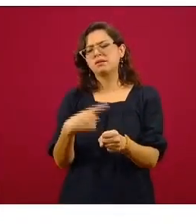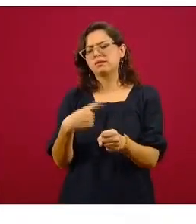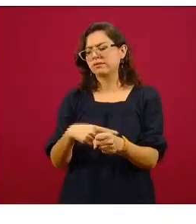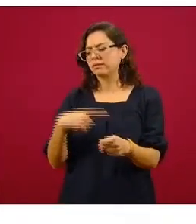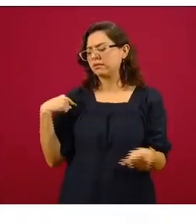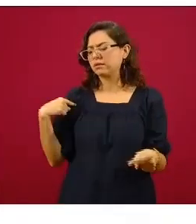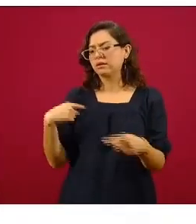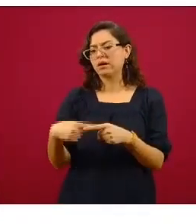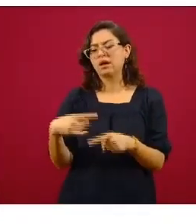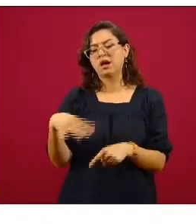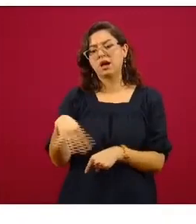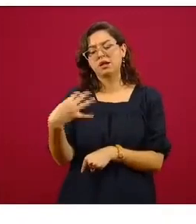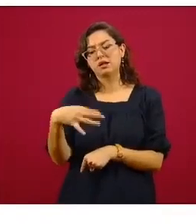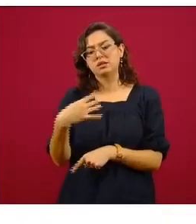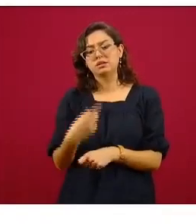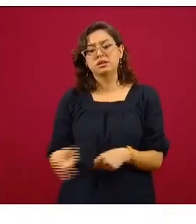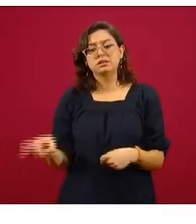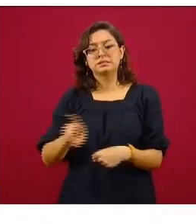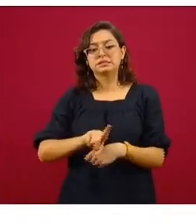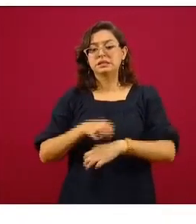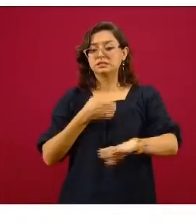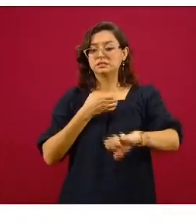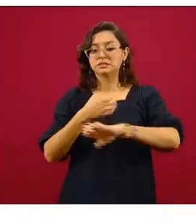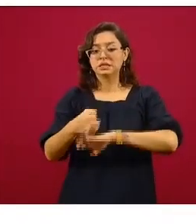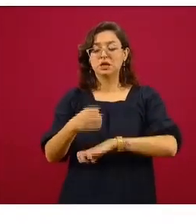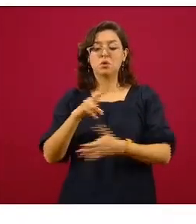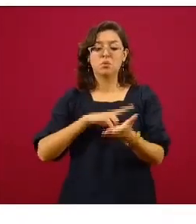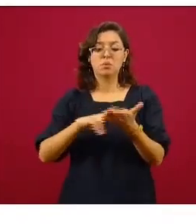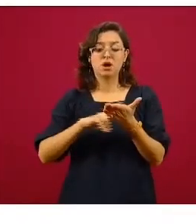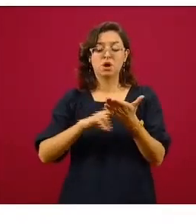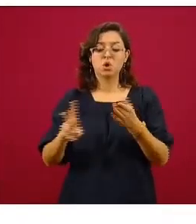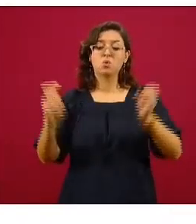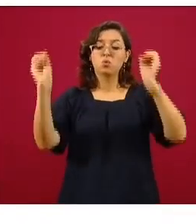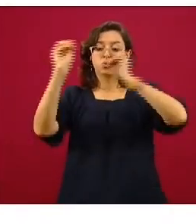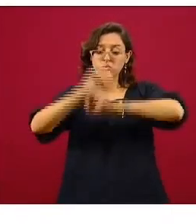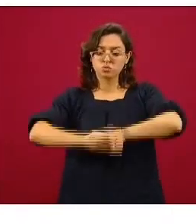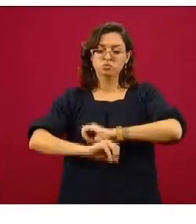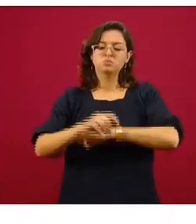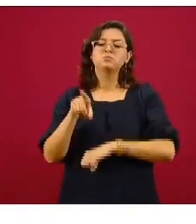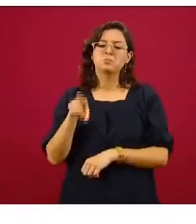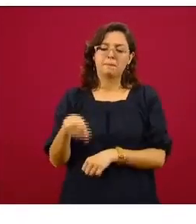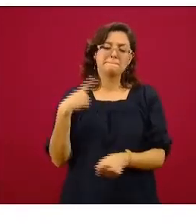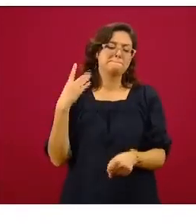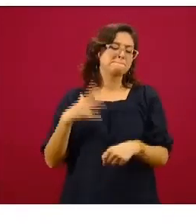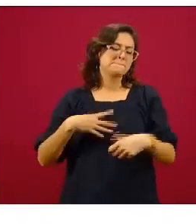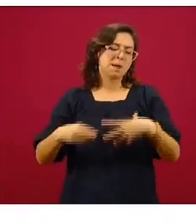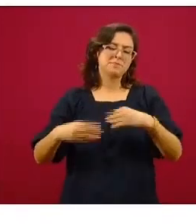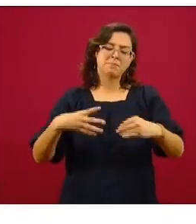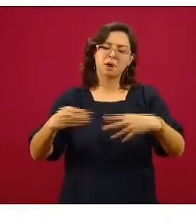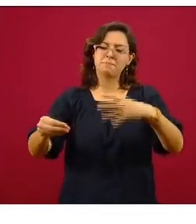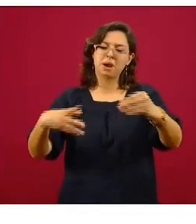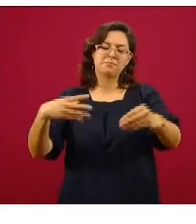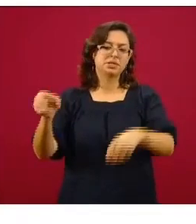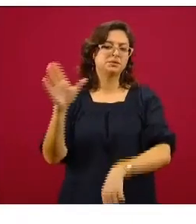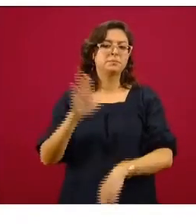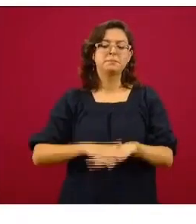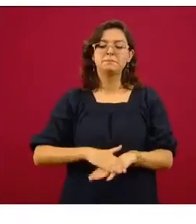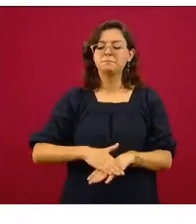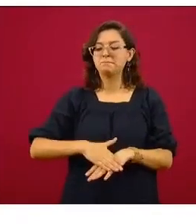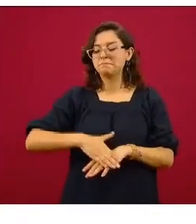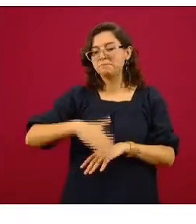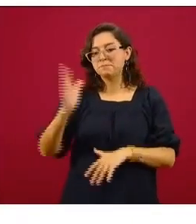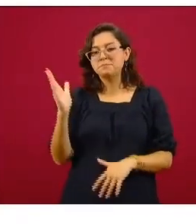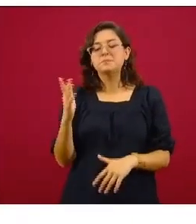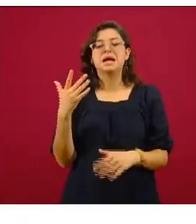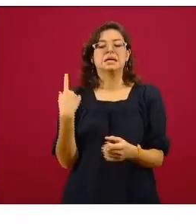14 días. Las entidades con los colores verdes más oscuros son los que han tenido la transmisión y la actividad más reciente y